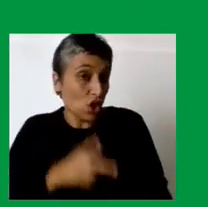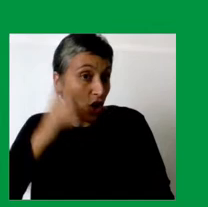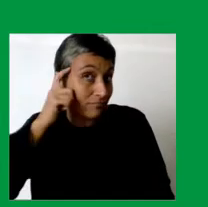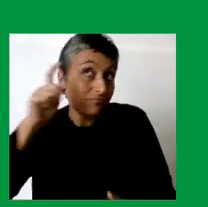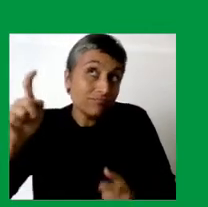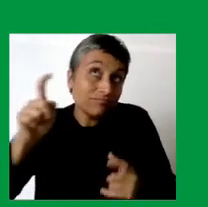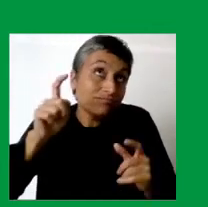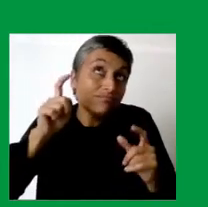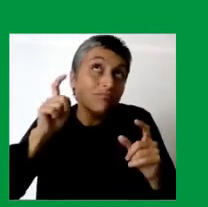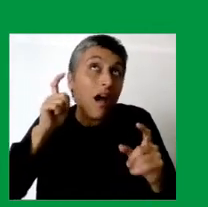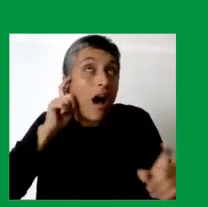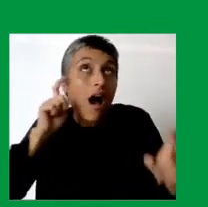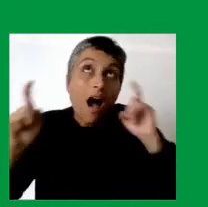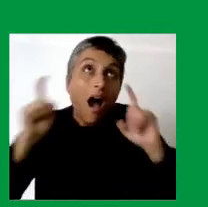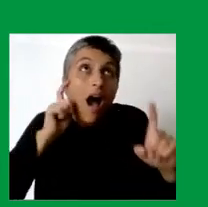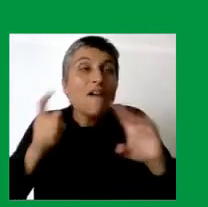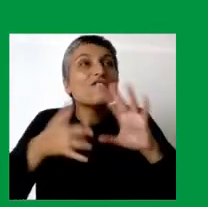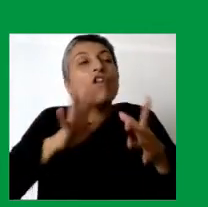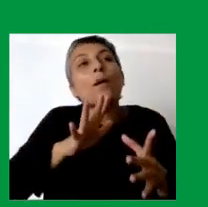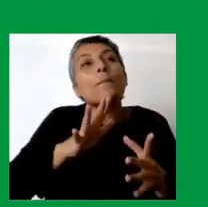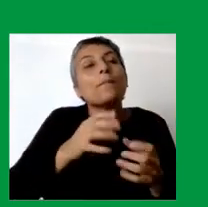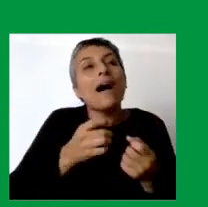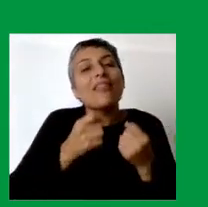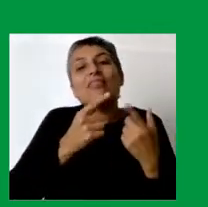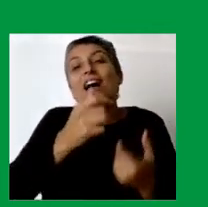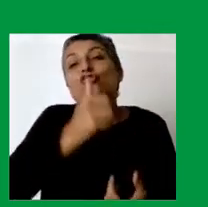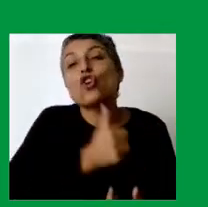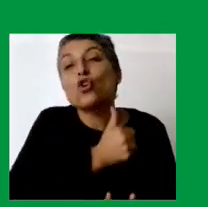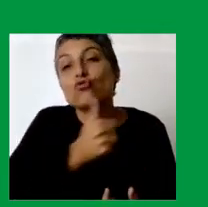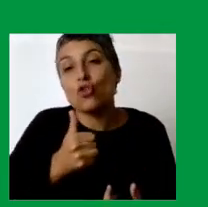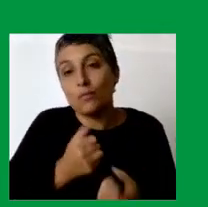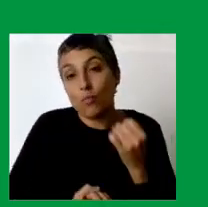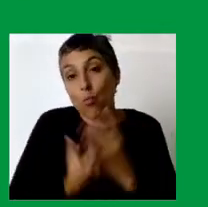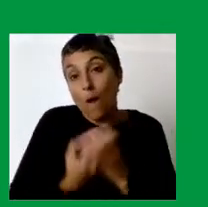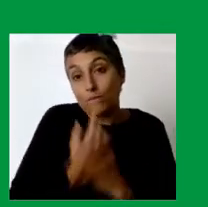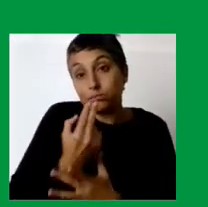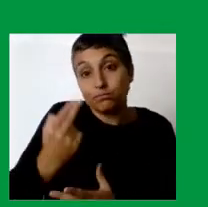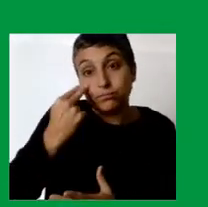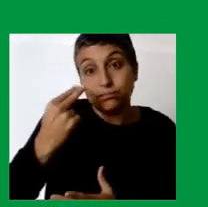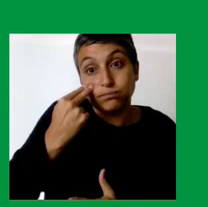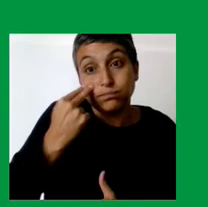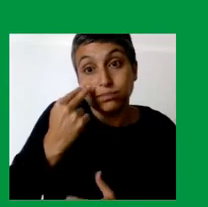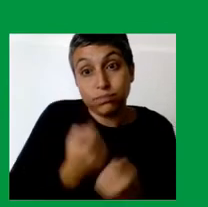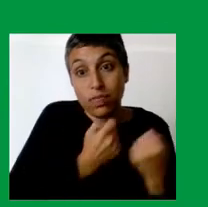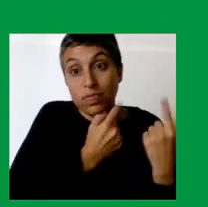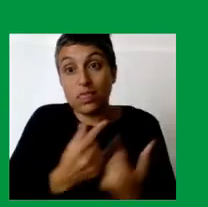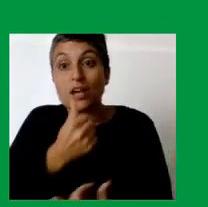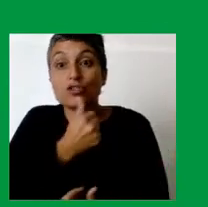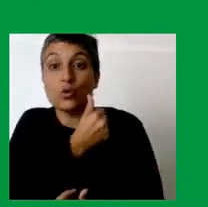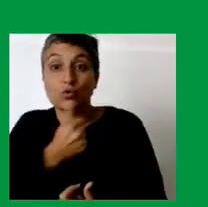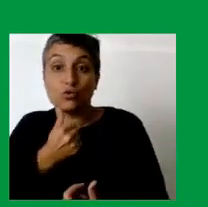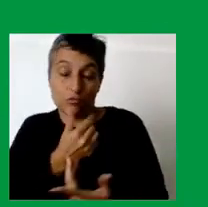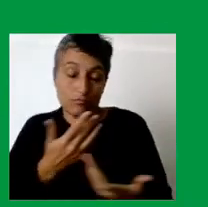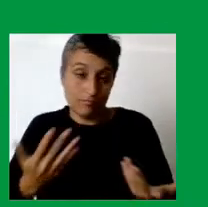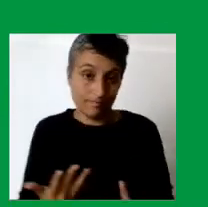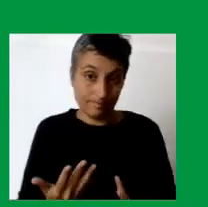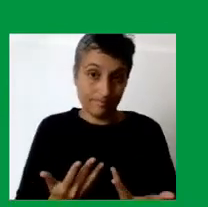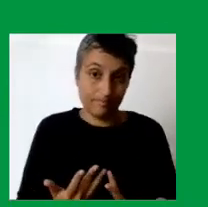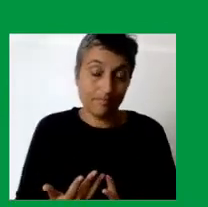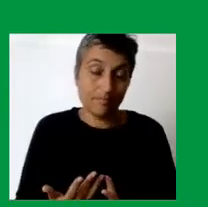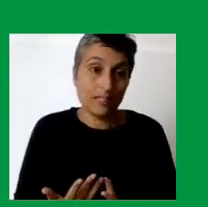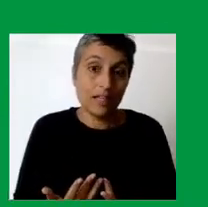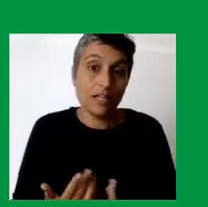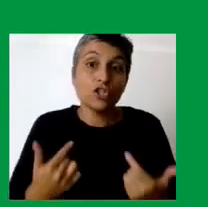para encontrar soluciones a nuevos problemas, por ejemplo. Es una manera que a mí me parece mucho